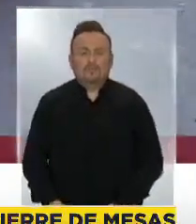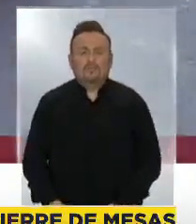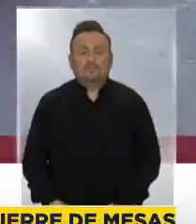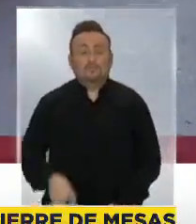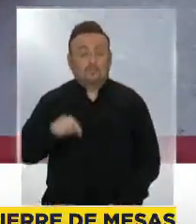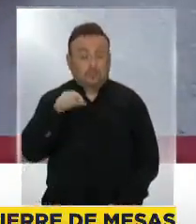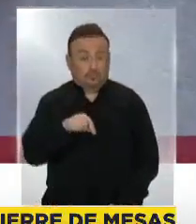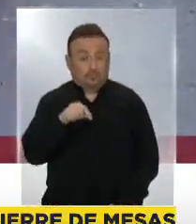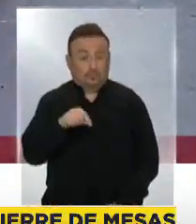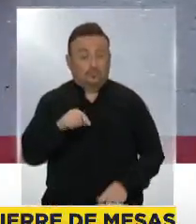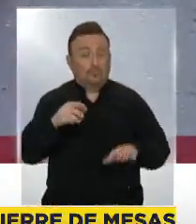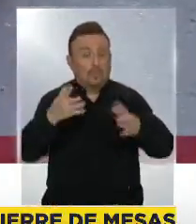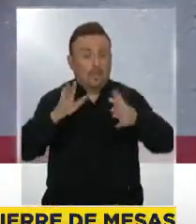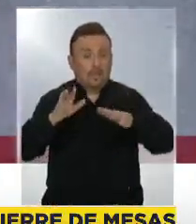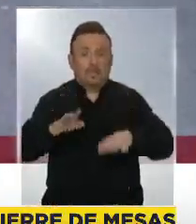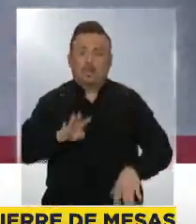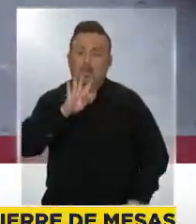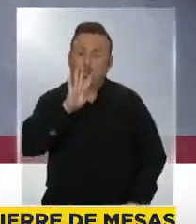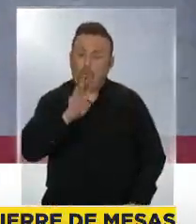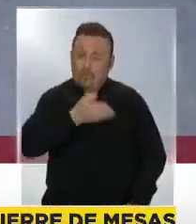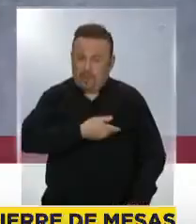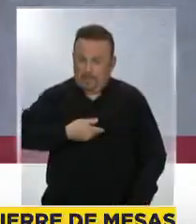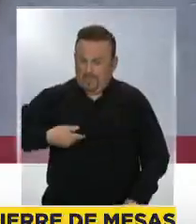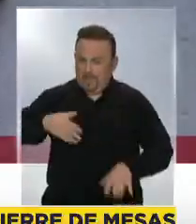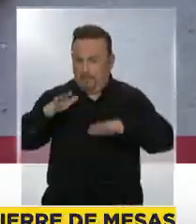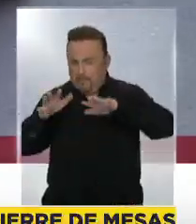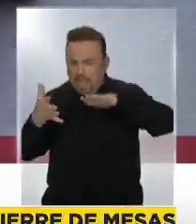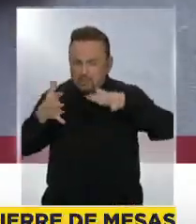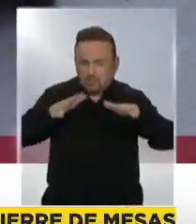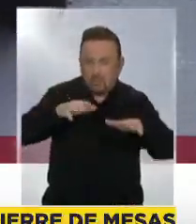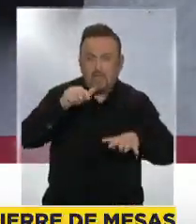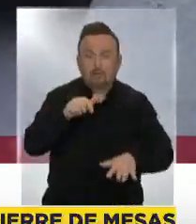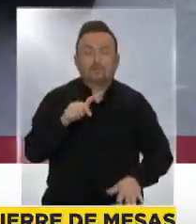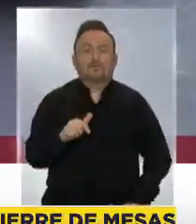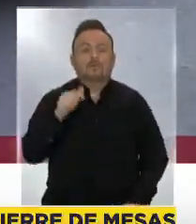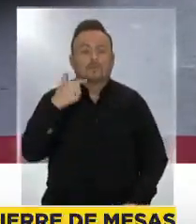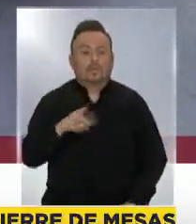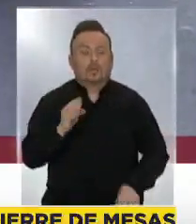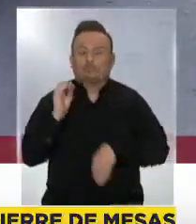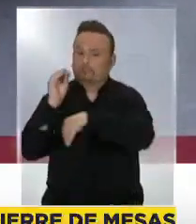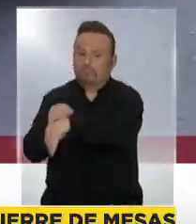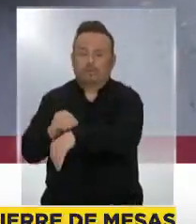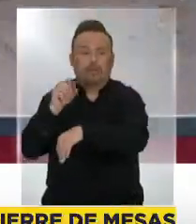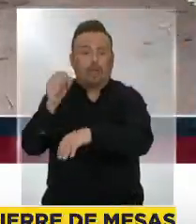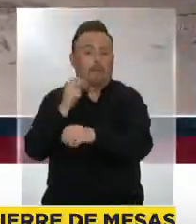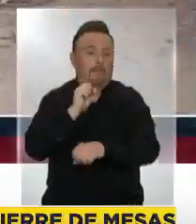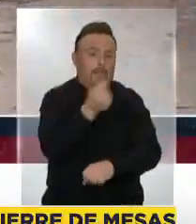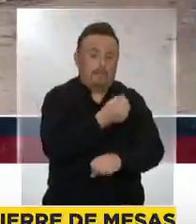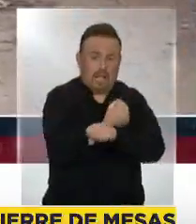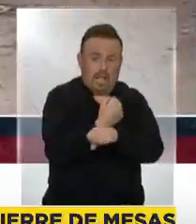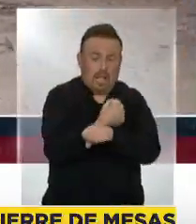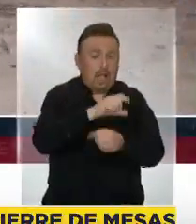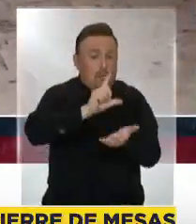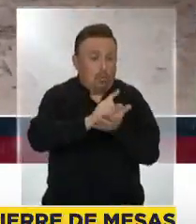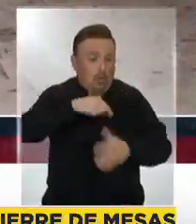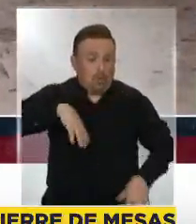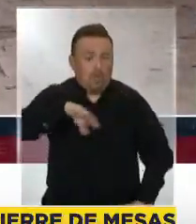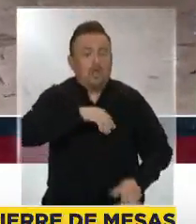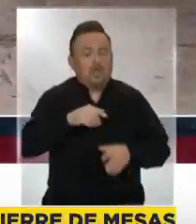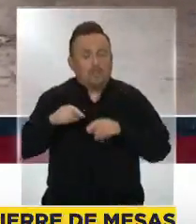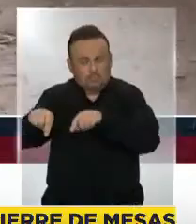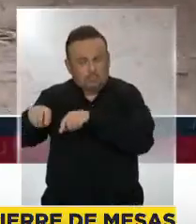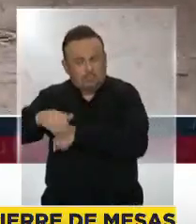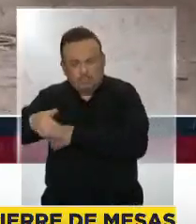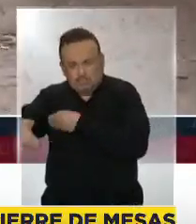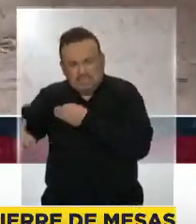Esto, claro, se marca cerca de las 4:30 de la tarde, inmediatamente se da aviso, primero a carabineros que estaba en la zona, aquí hay un colegio